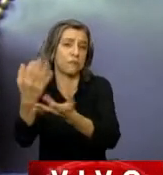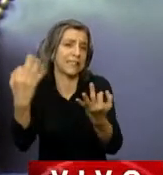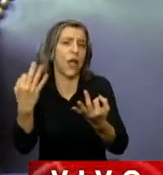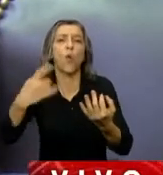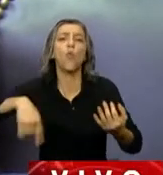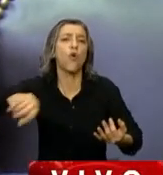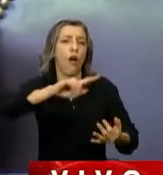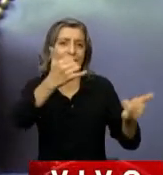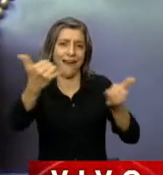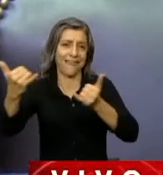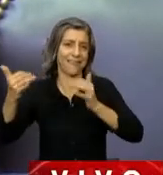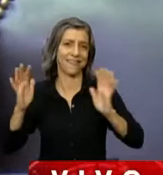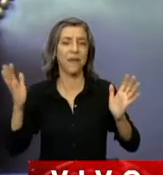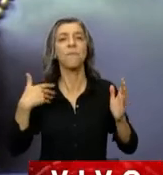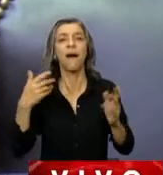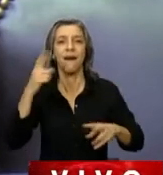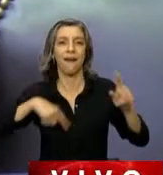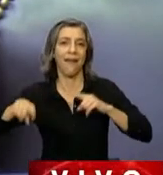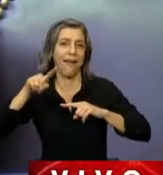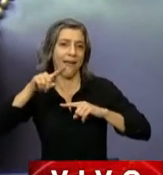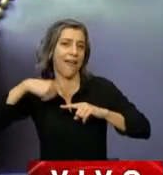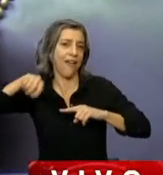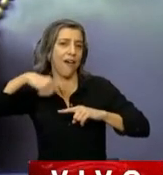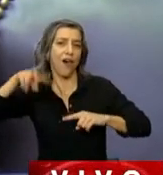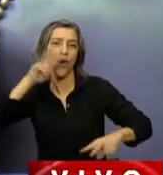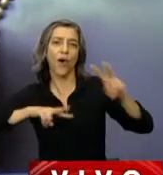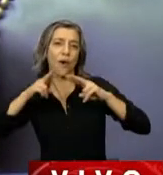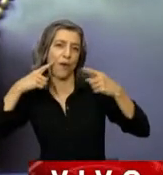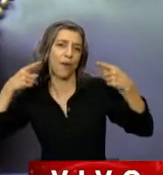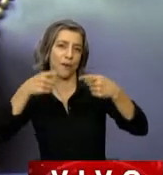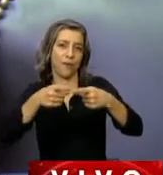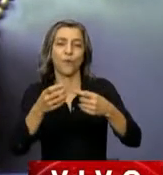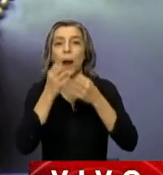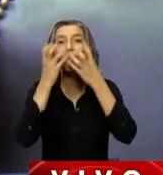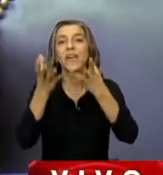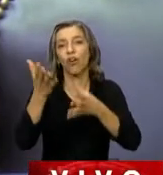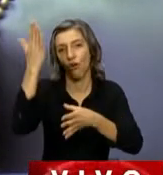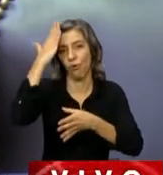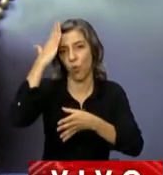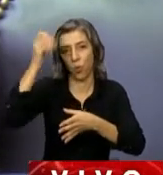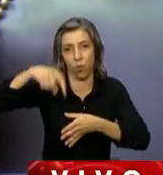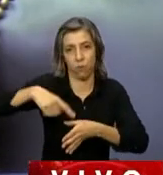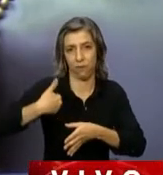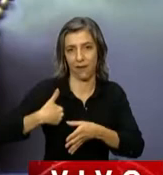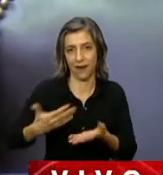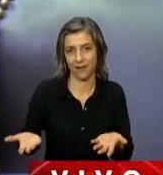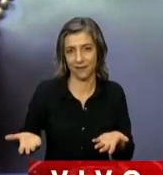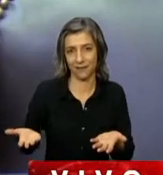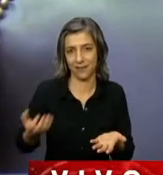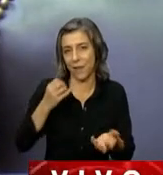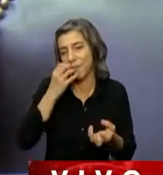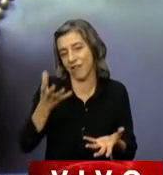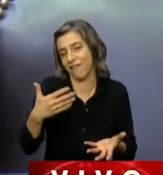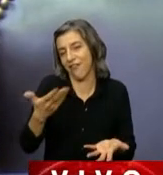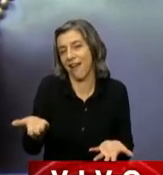surgido para mejorar la situación de toda la cultura en la Argentina. Pero además, señor